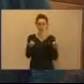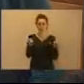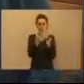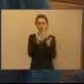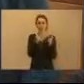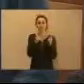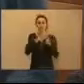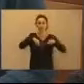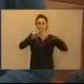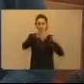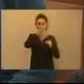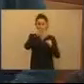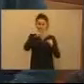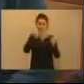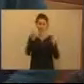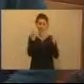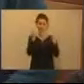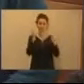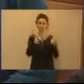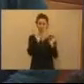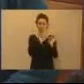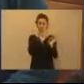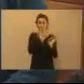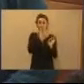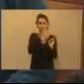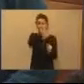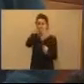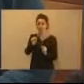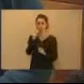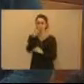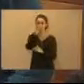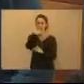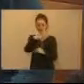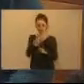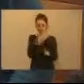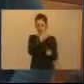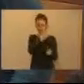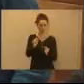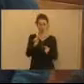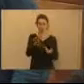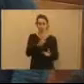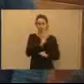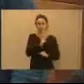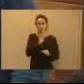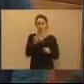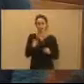de eucaliptos, que es de donde estos bichos salen directamente hacia los manzanos. Esperamos que en